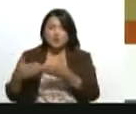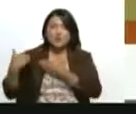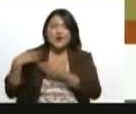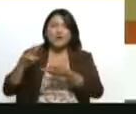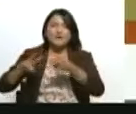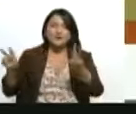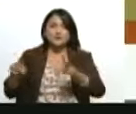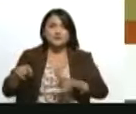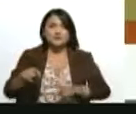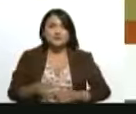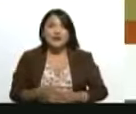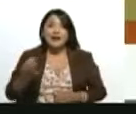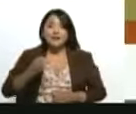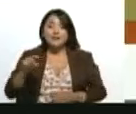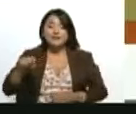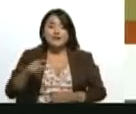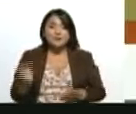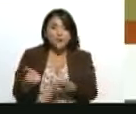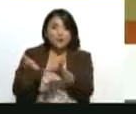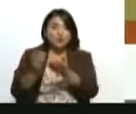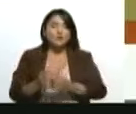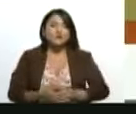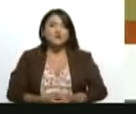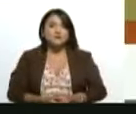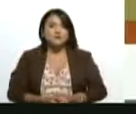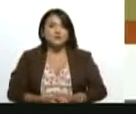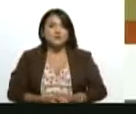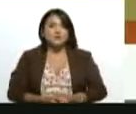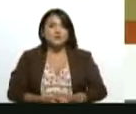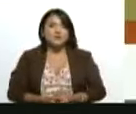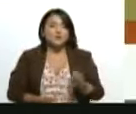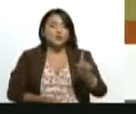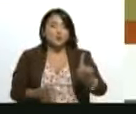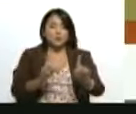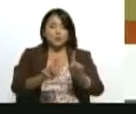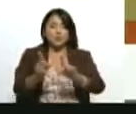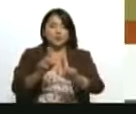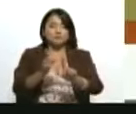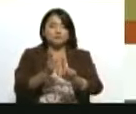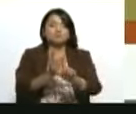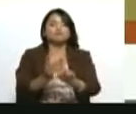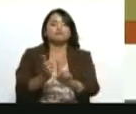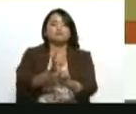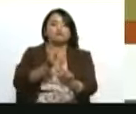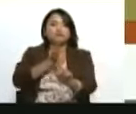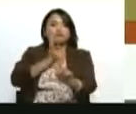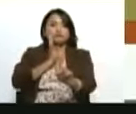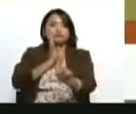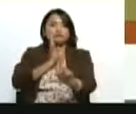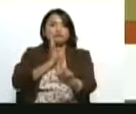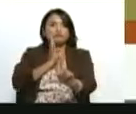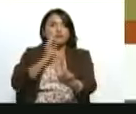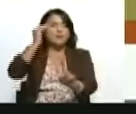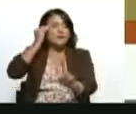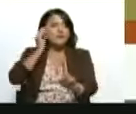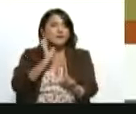1.636. Detrás de cada uno de ellos, en una fila, estoy